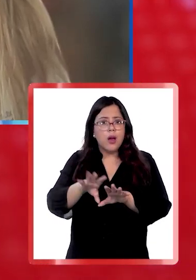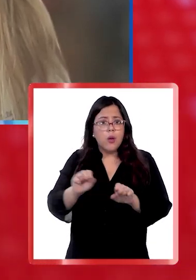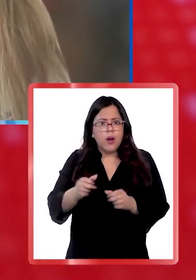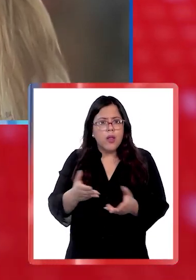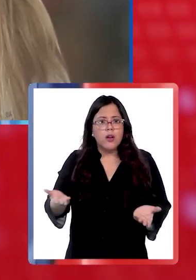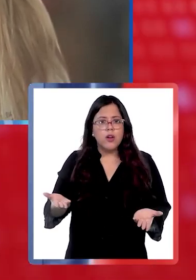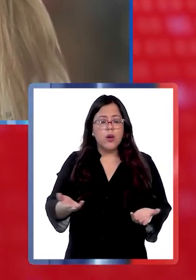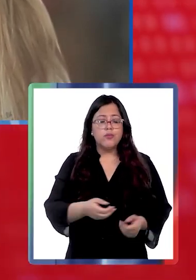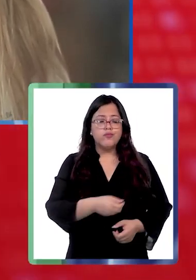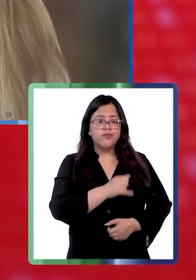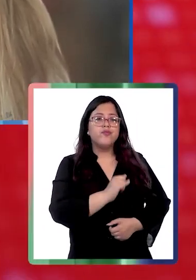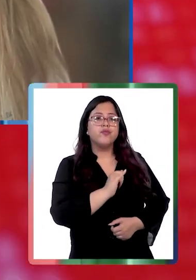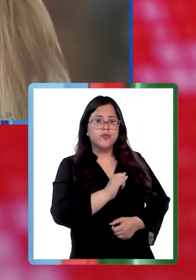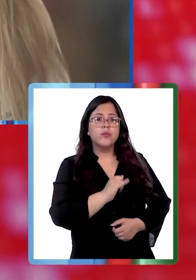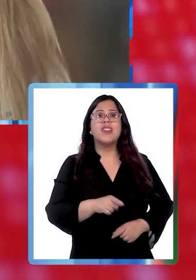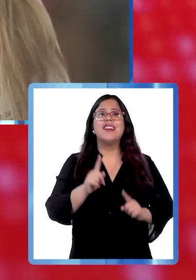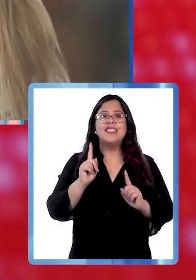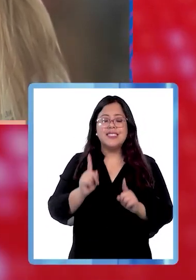hablando del consentir.